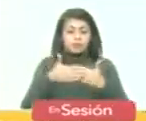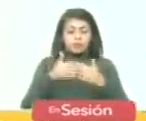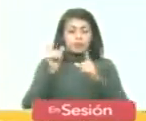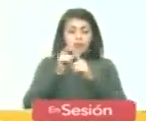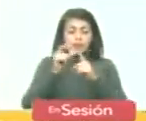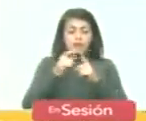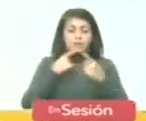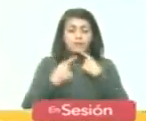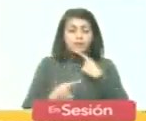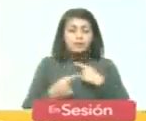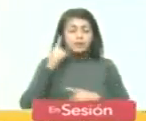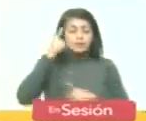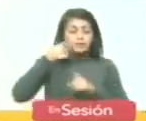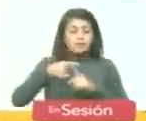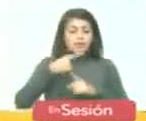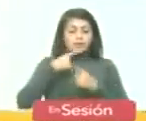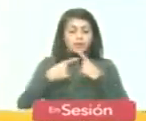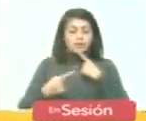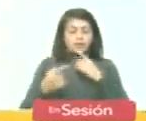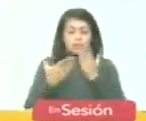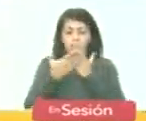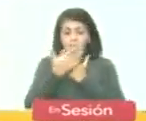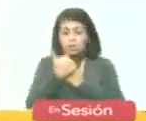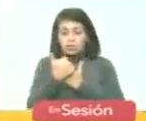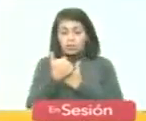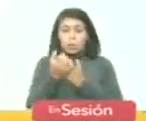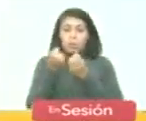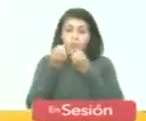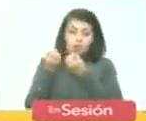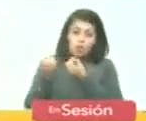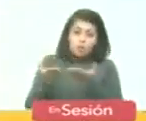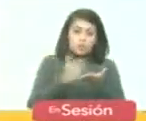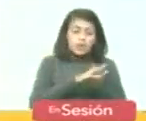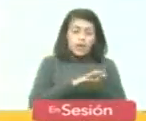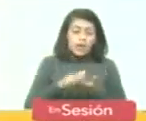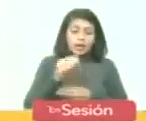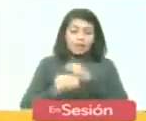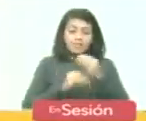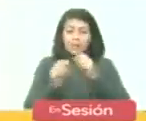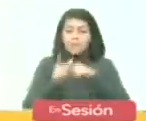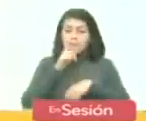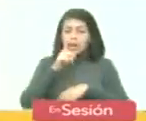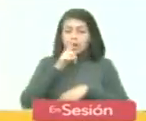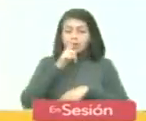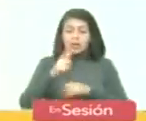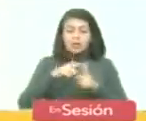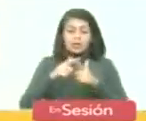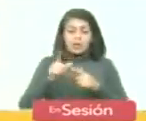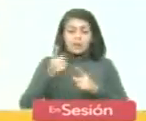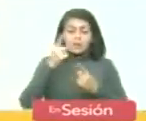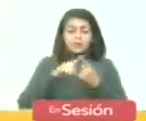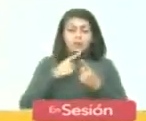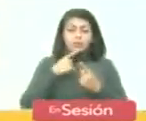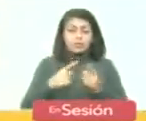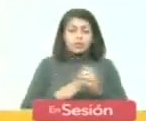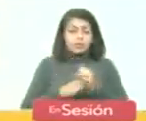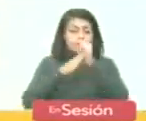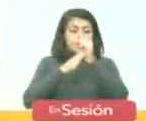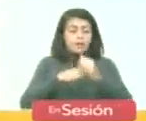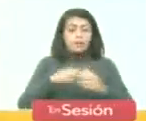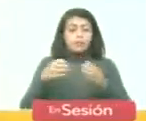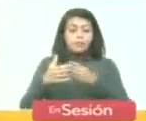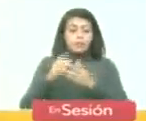comentario, a propósito de aquellos que se ocultan en la bondad de la gente para cometer sus fechorías. Lo primero que hizo el dirigente de este partido